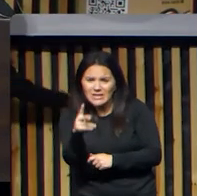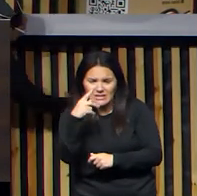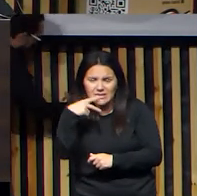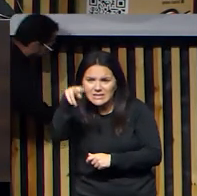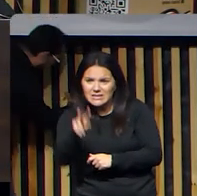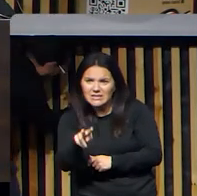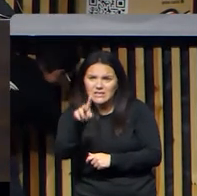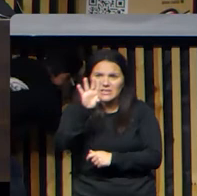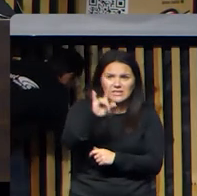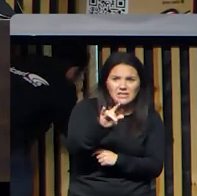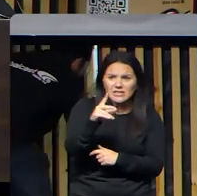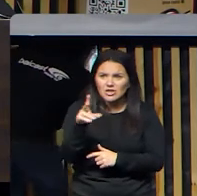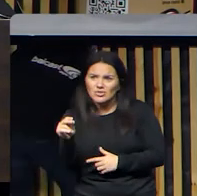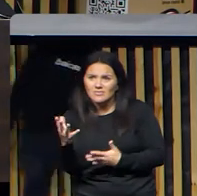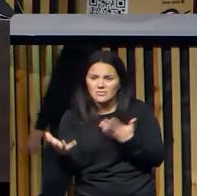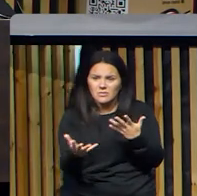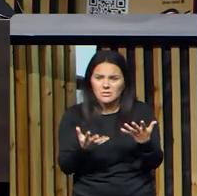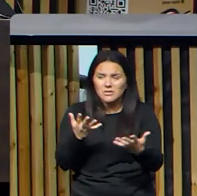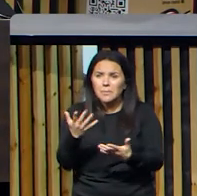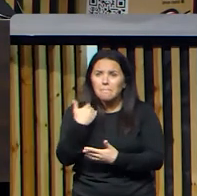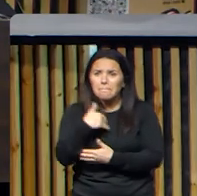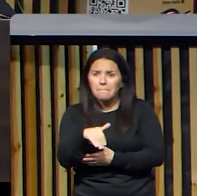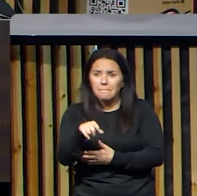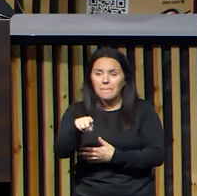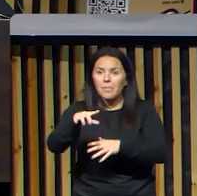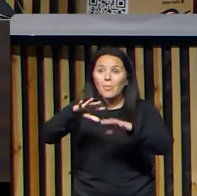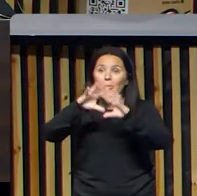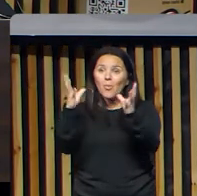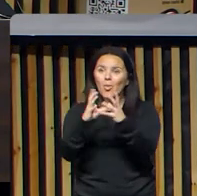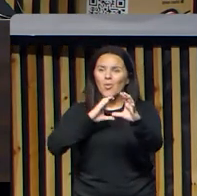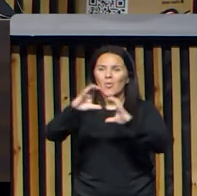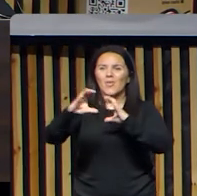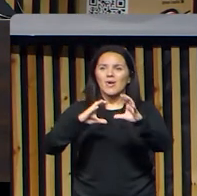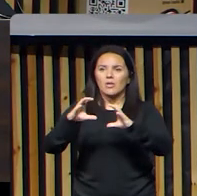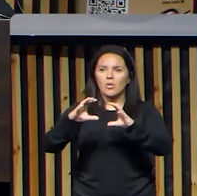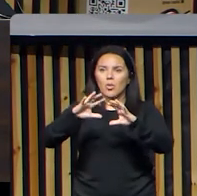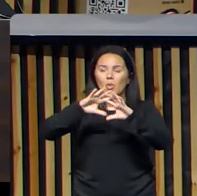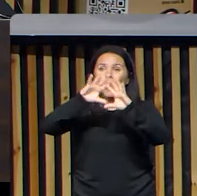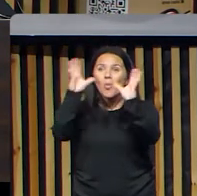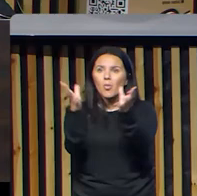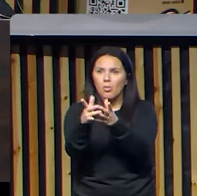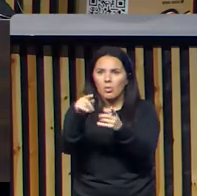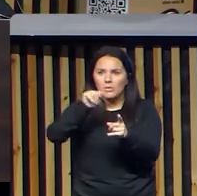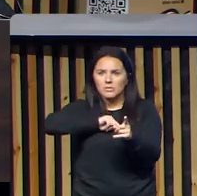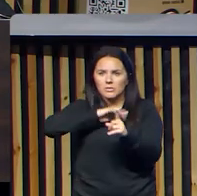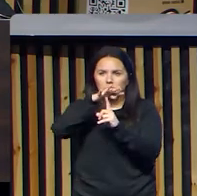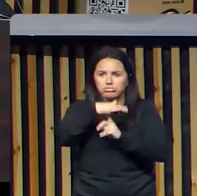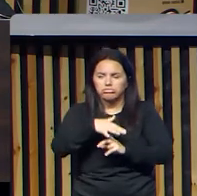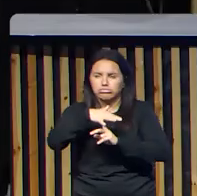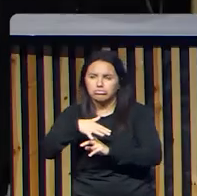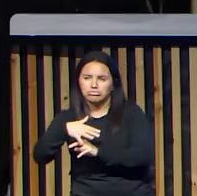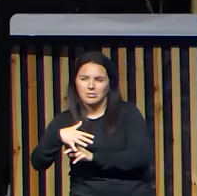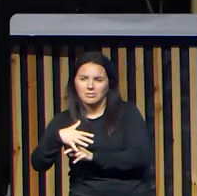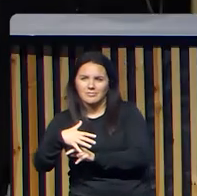bueno no ha convertido un mundo comunicativo en un mundo de vulnerabilidades y eso me parece interesante